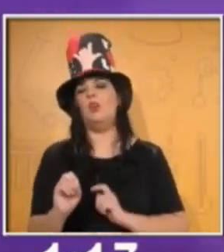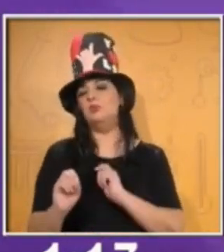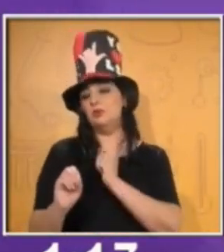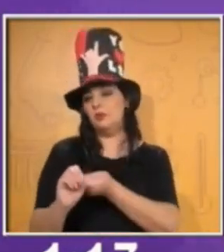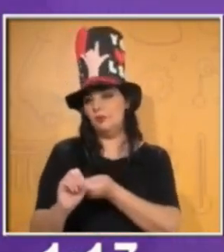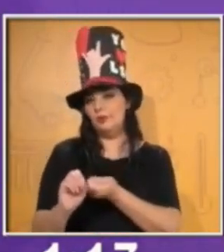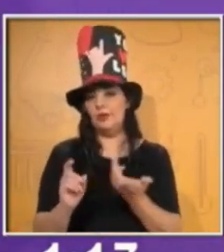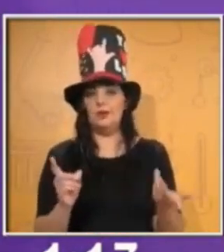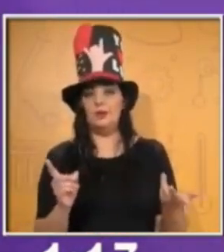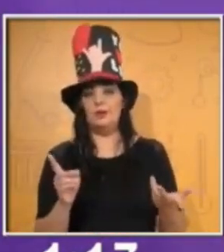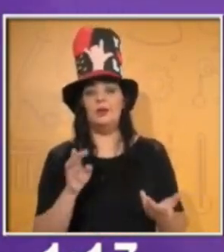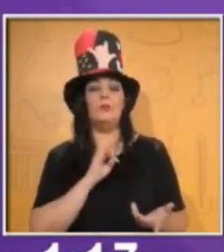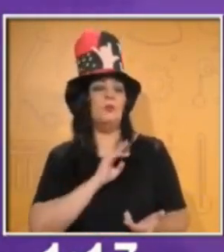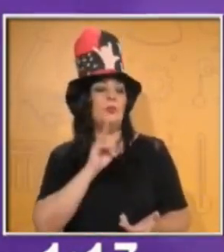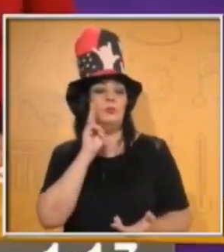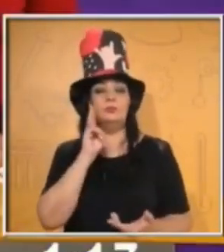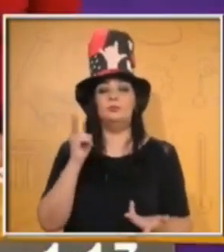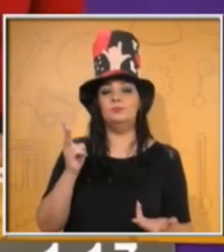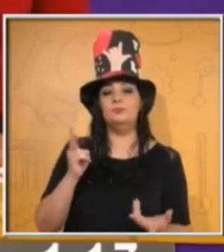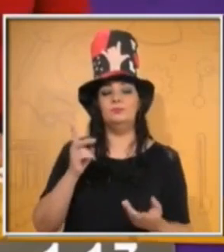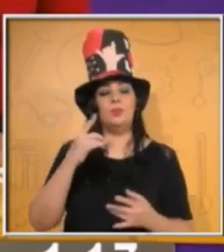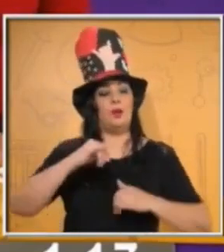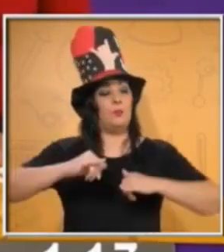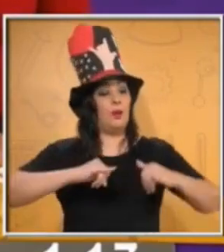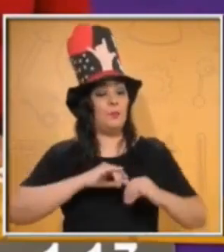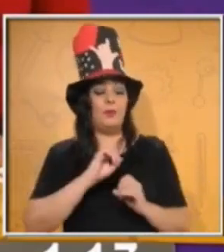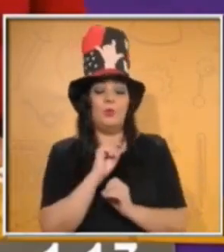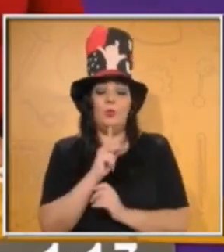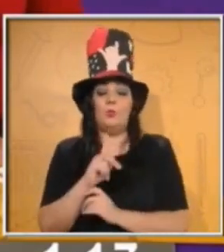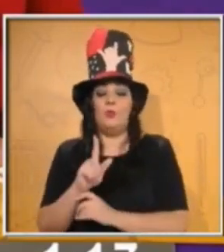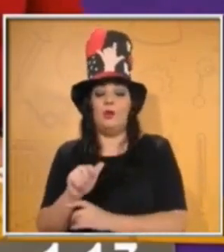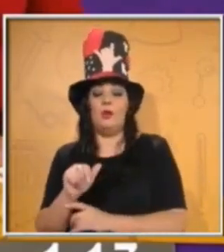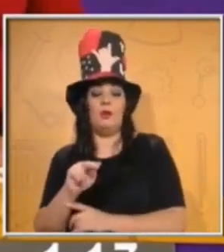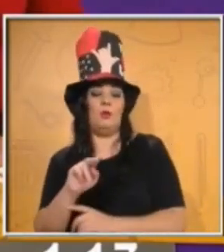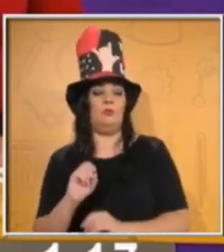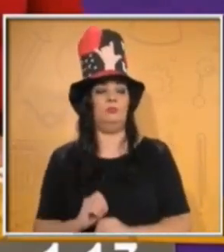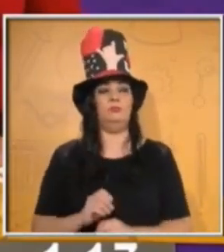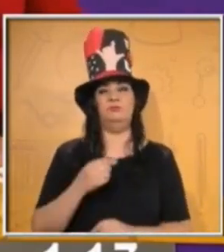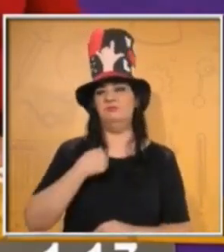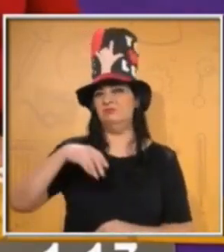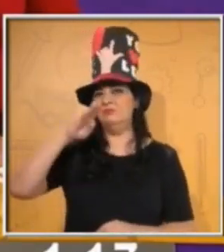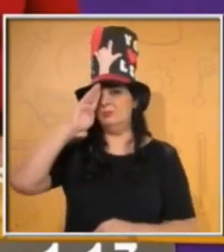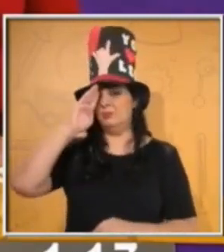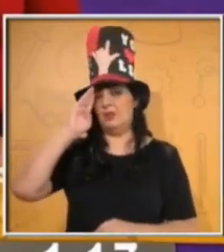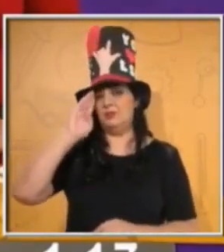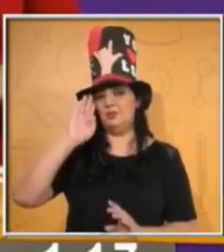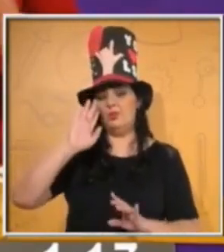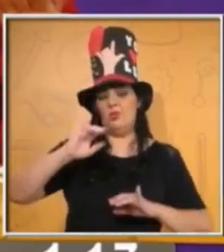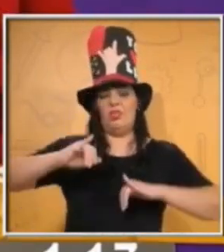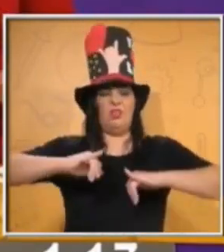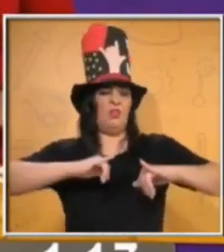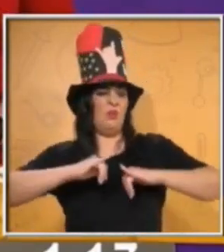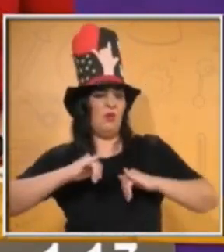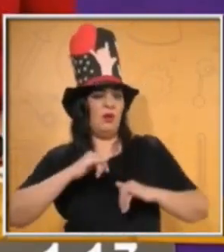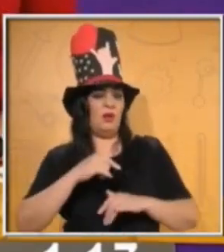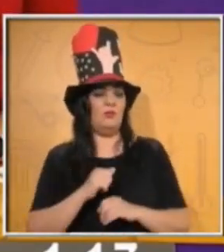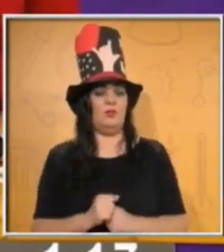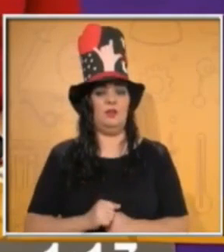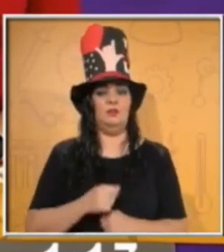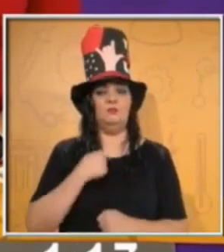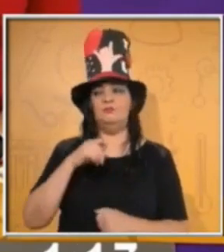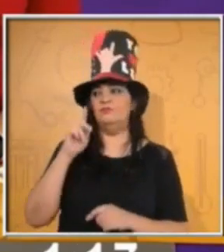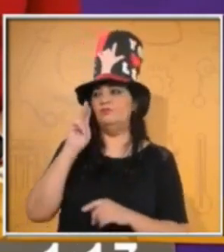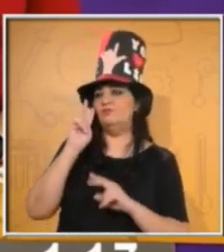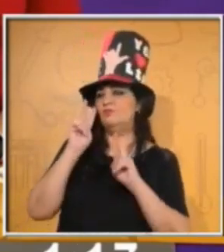podemos tomar con mapa o con plano? Es que yo creo que ese era tema de geografía, maestro, porque yo he escuchado en geografía que hablamos de mapas y de planos. Ah, caray,